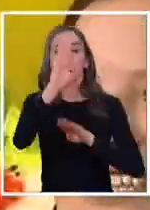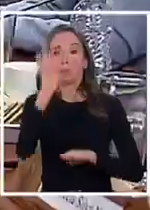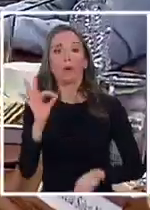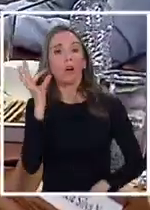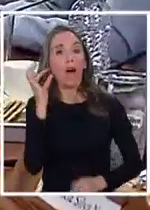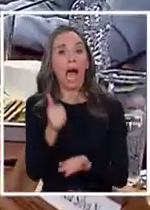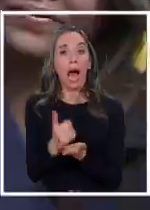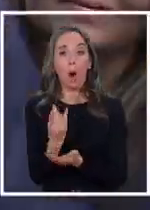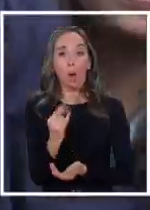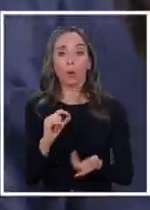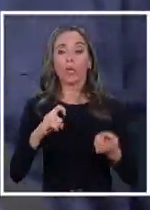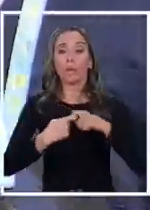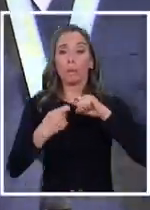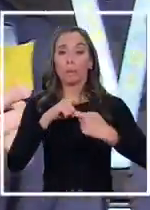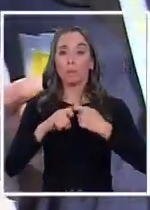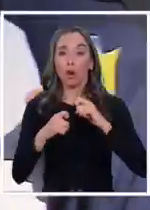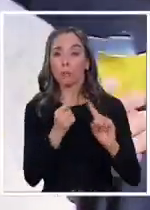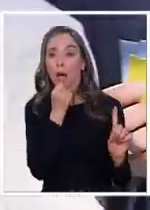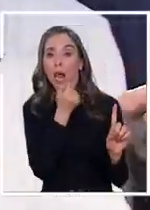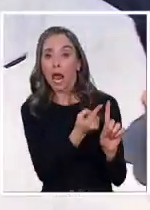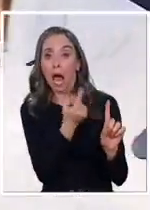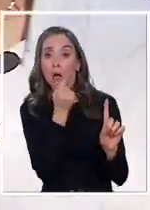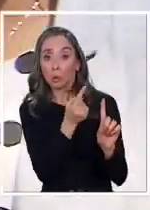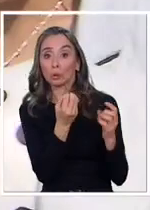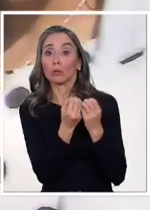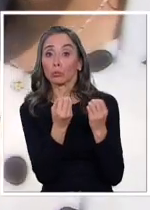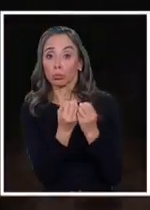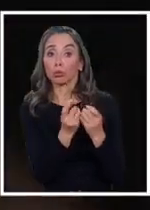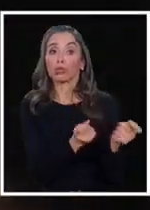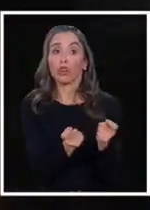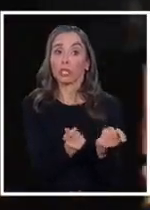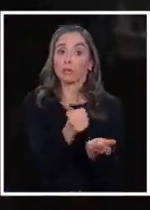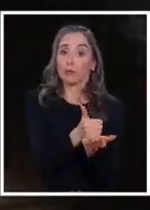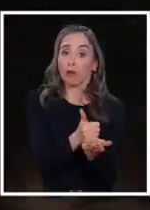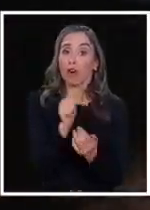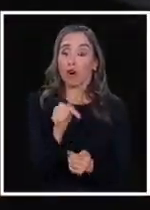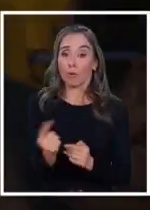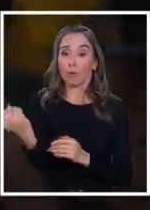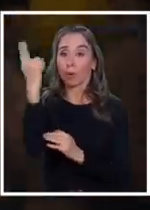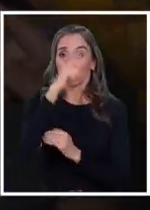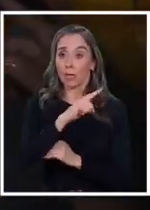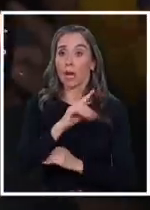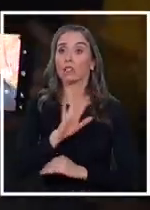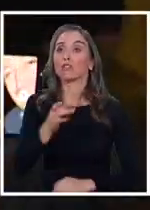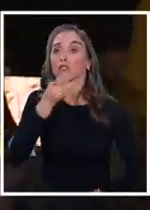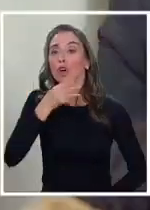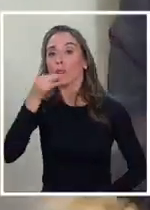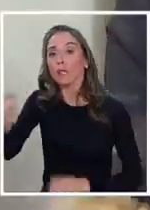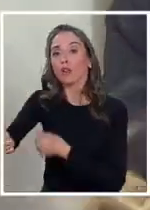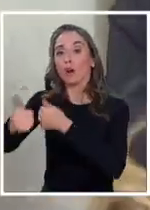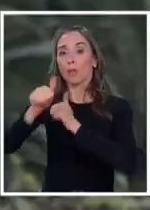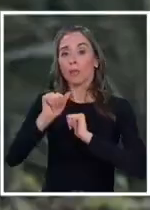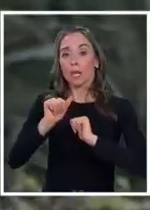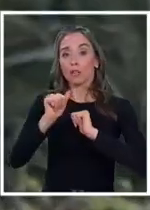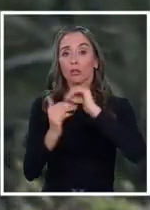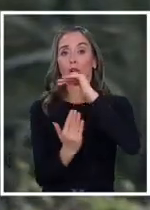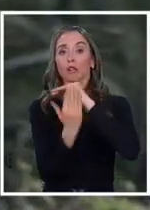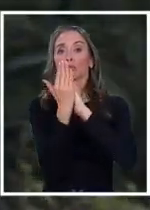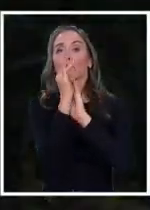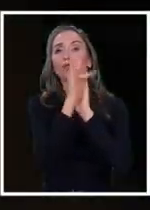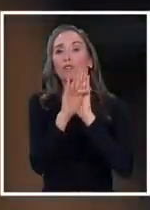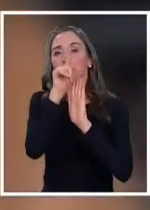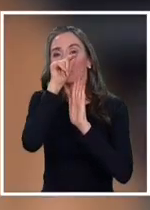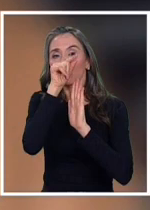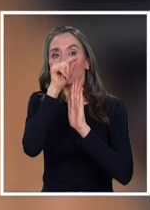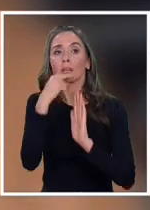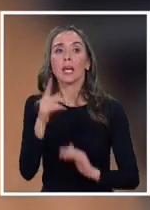UDI enfrentó varias polémicas y acusaciones durante su gestión. En esta jornada, solo se refirió a su derrota a través de sus redes